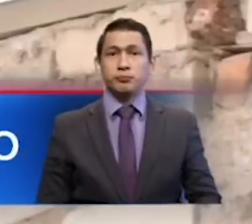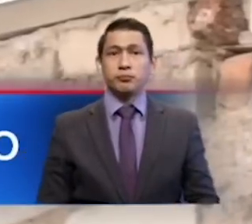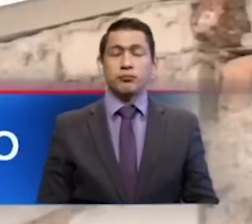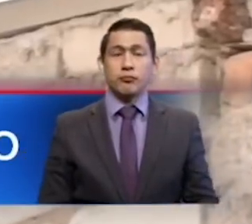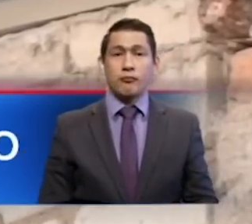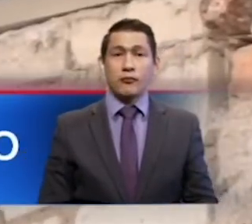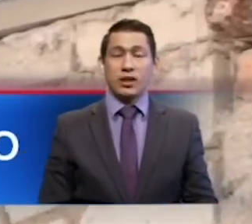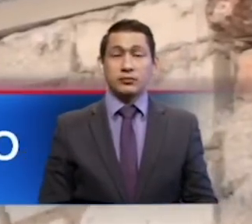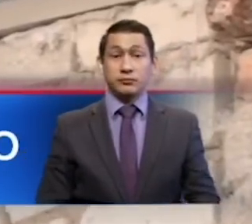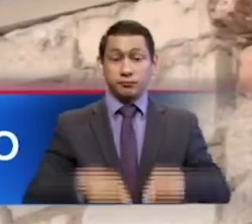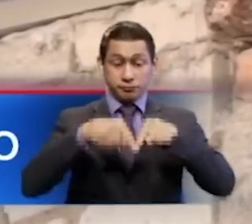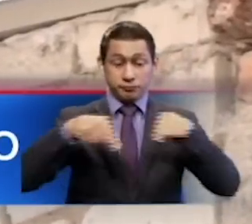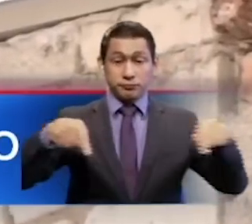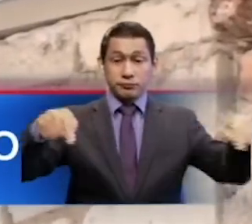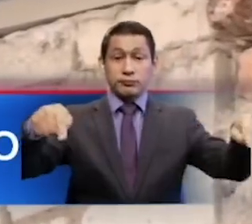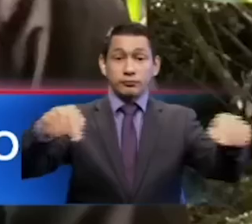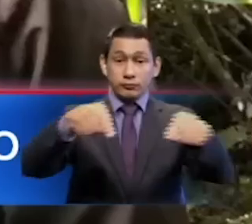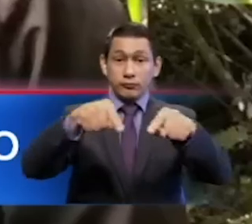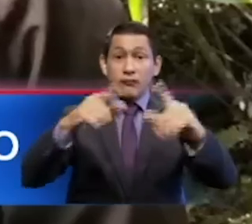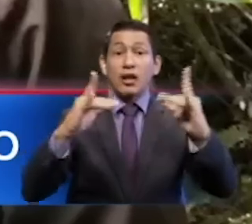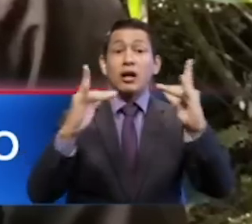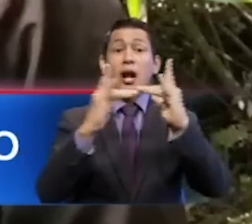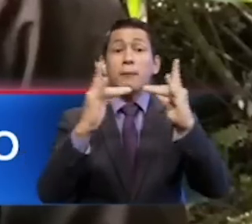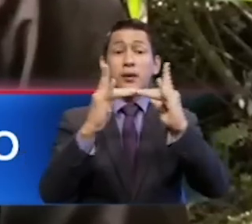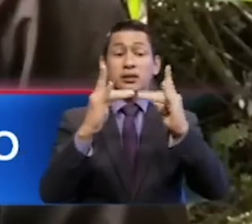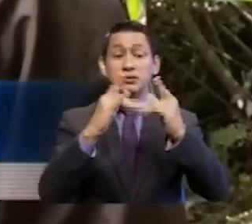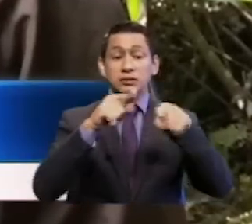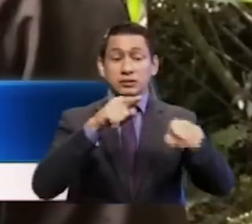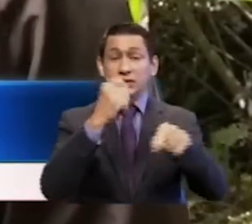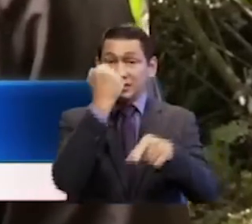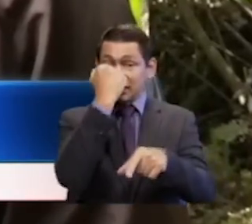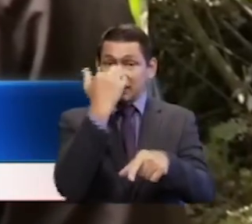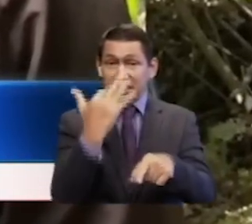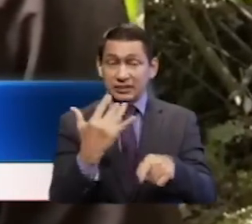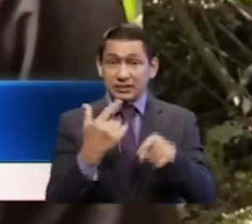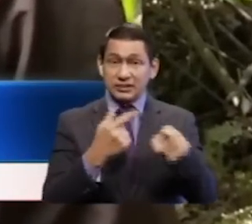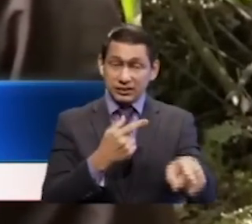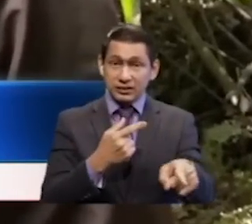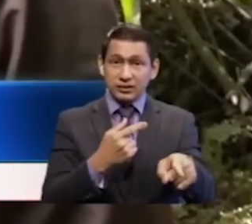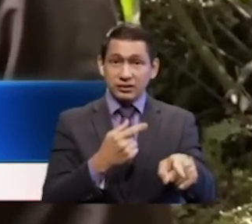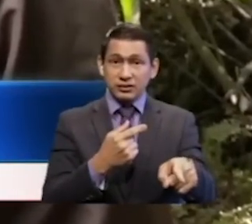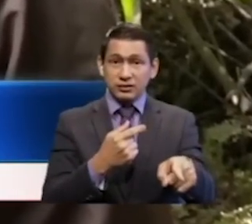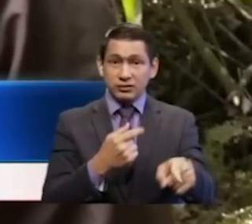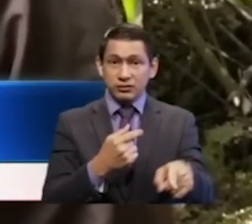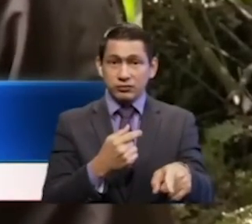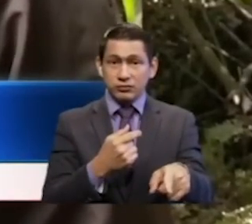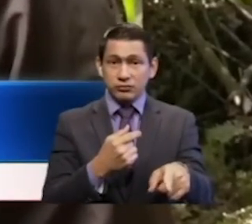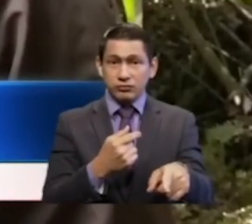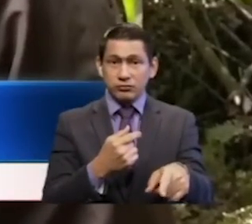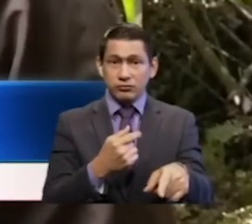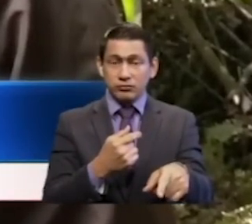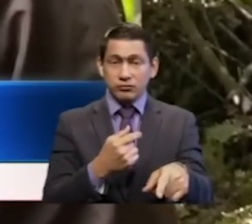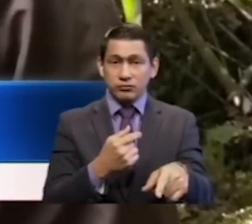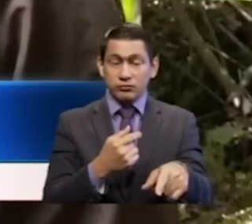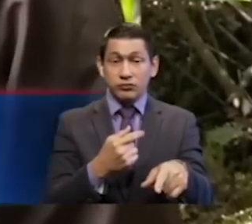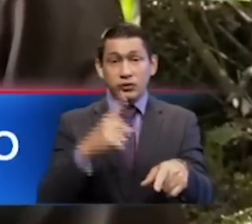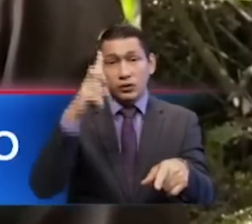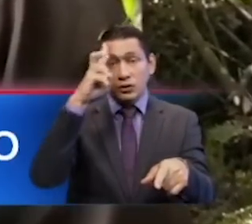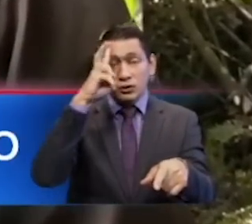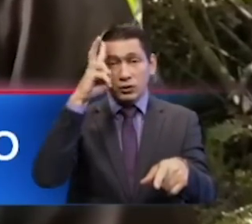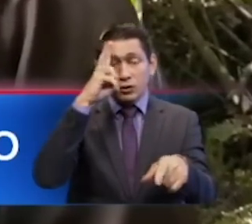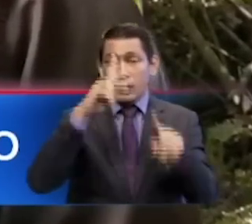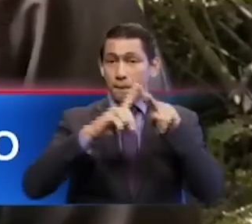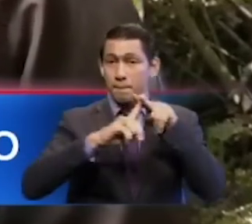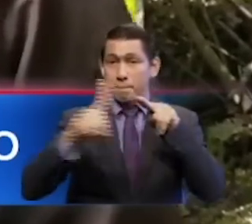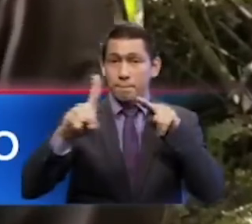Encuentra ensangrentado, lógicamente no le deja ingresar al lugar donde se cometieron los hechos y se retiran.